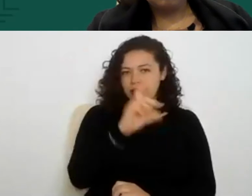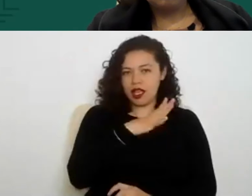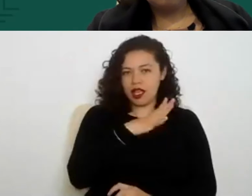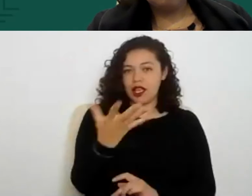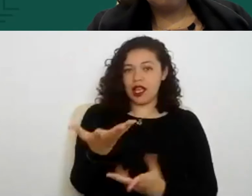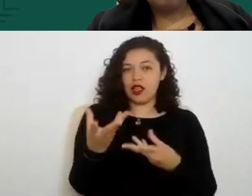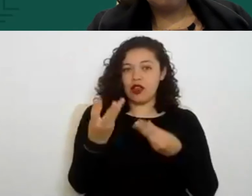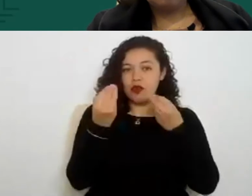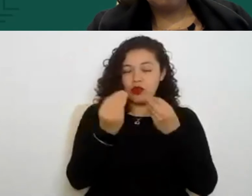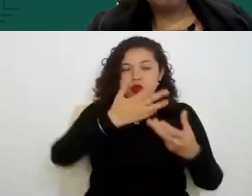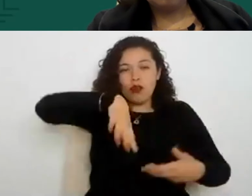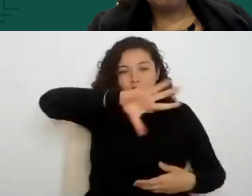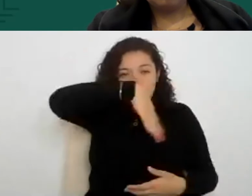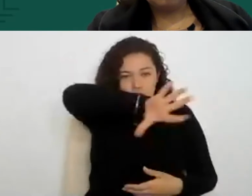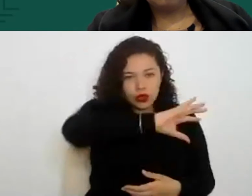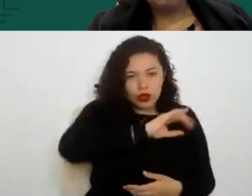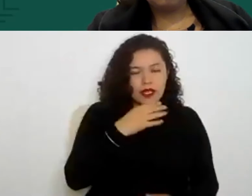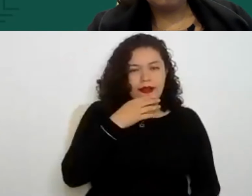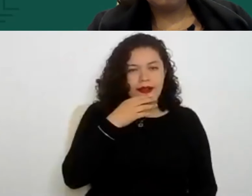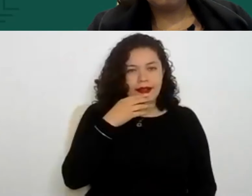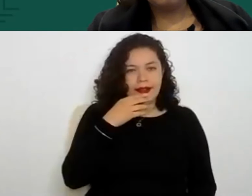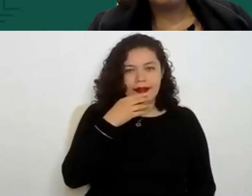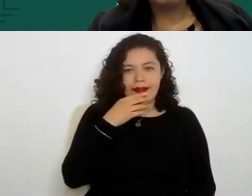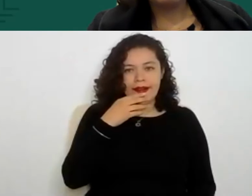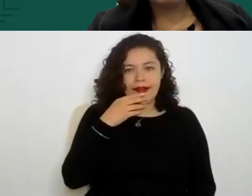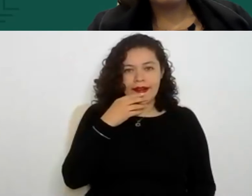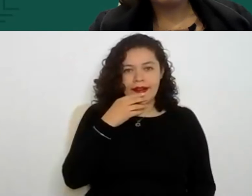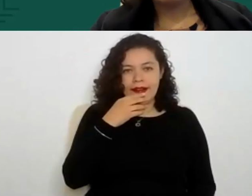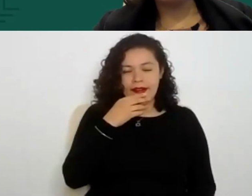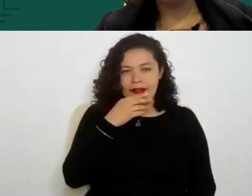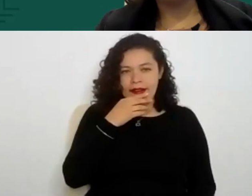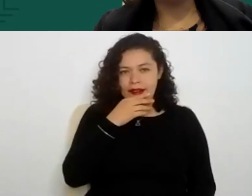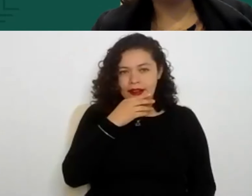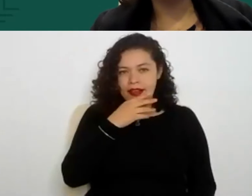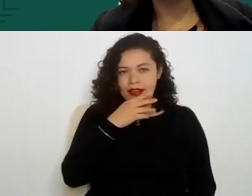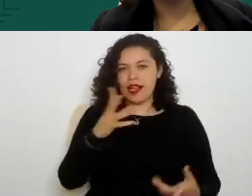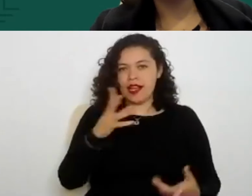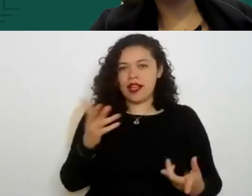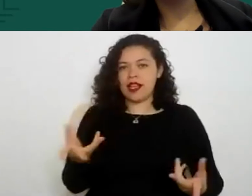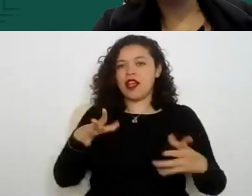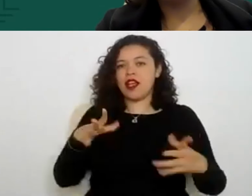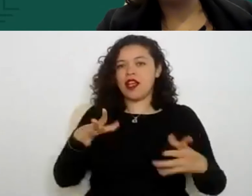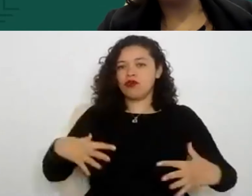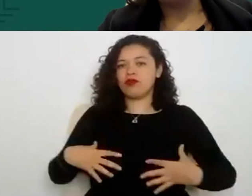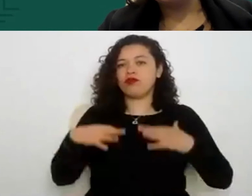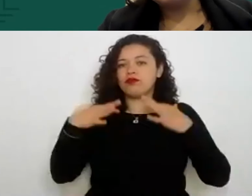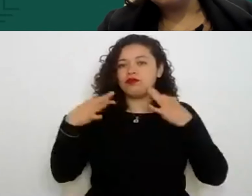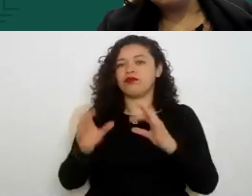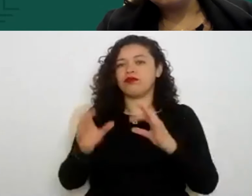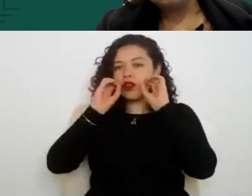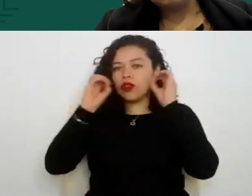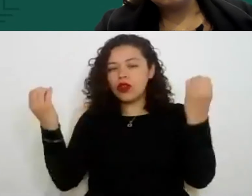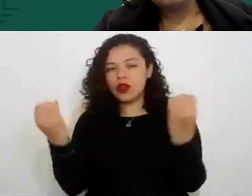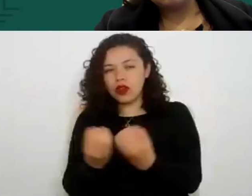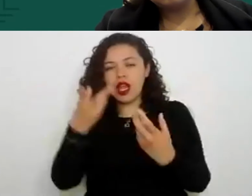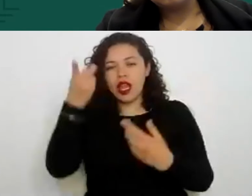la fundadora de la organización, el fundador, el director, el patronato, a darles